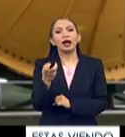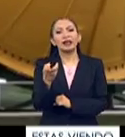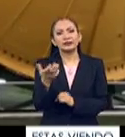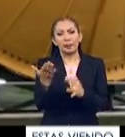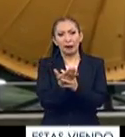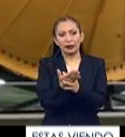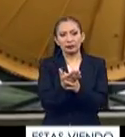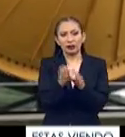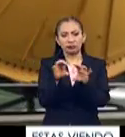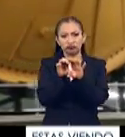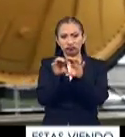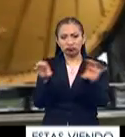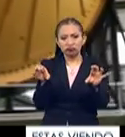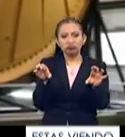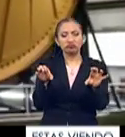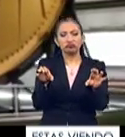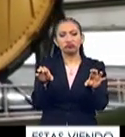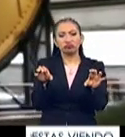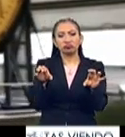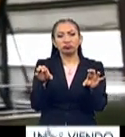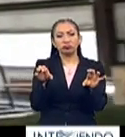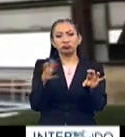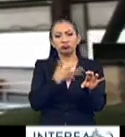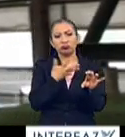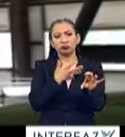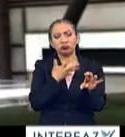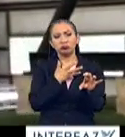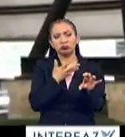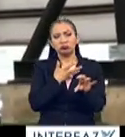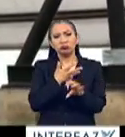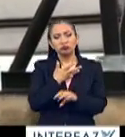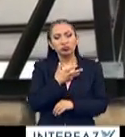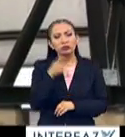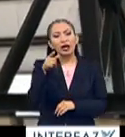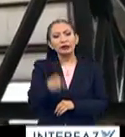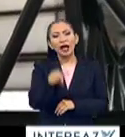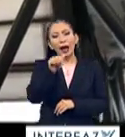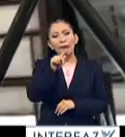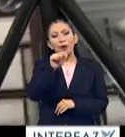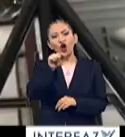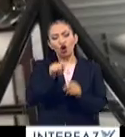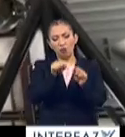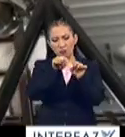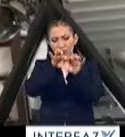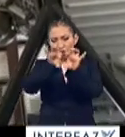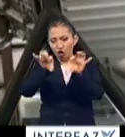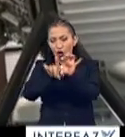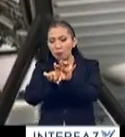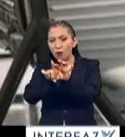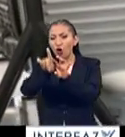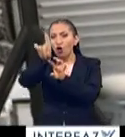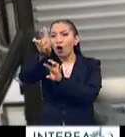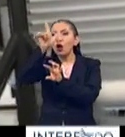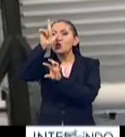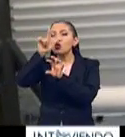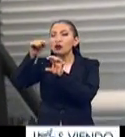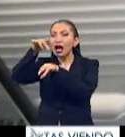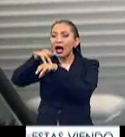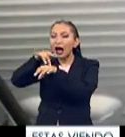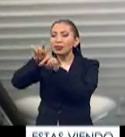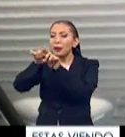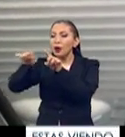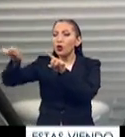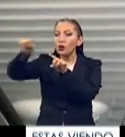Esta sección llevaba al Apolo a la Luna y alrededor de la Luna, y luego